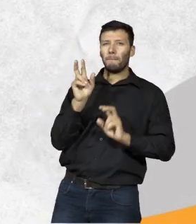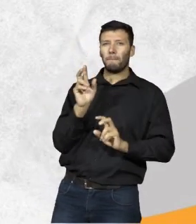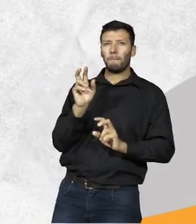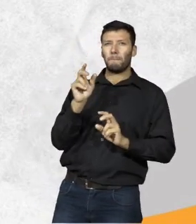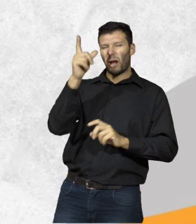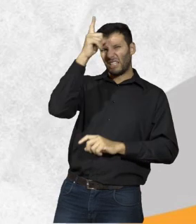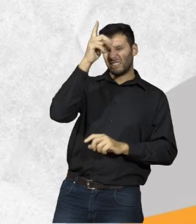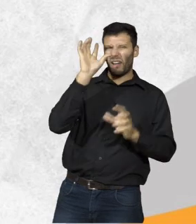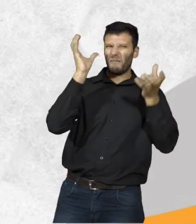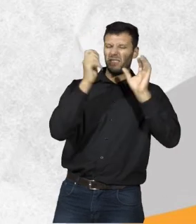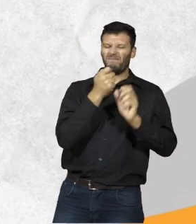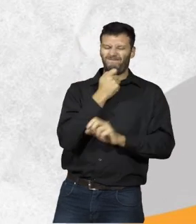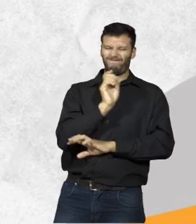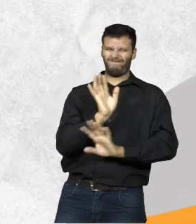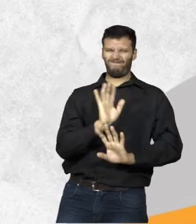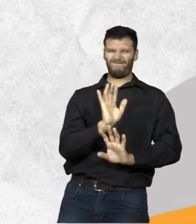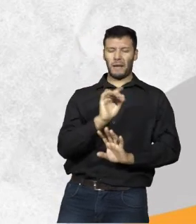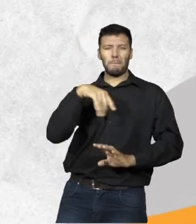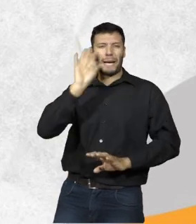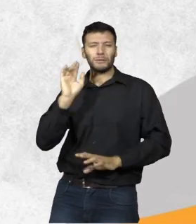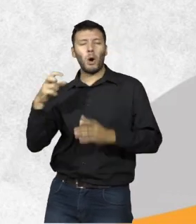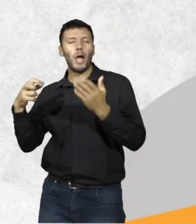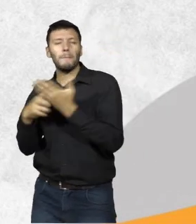policía ambiental, son inspectores ambientales.